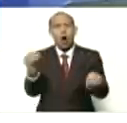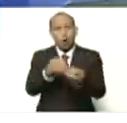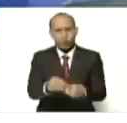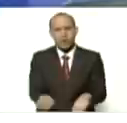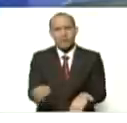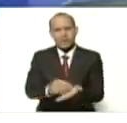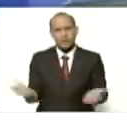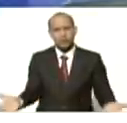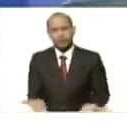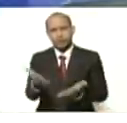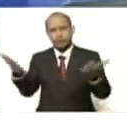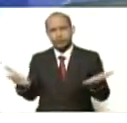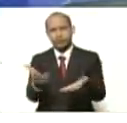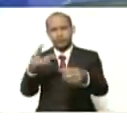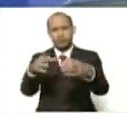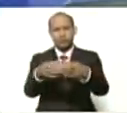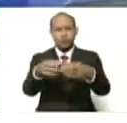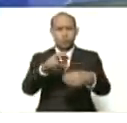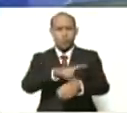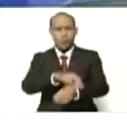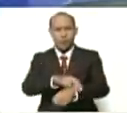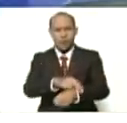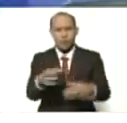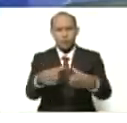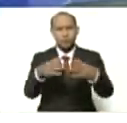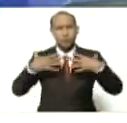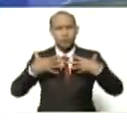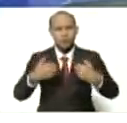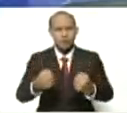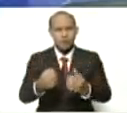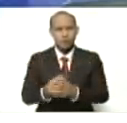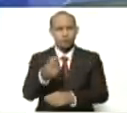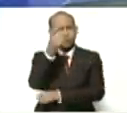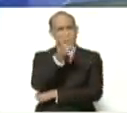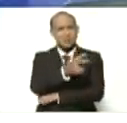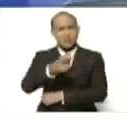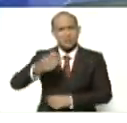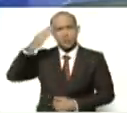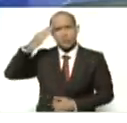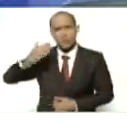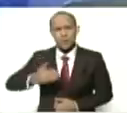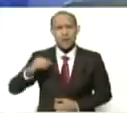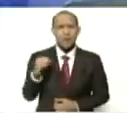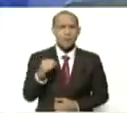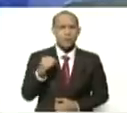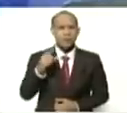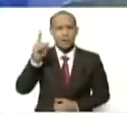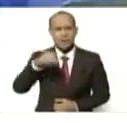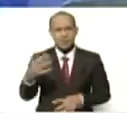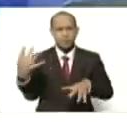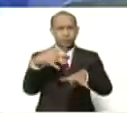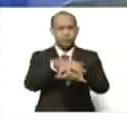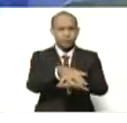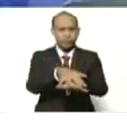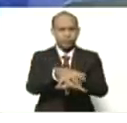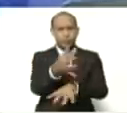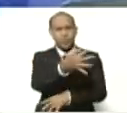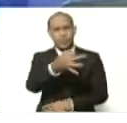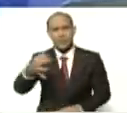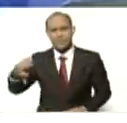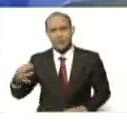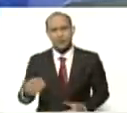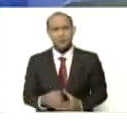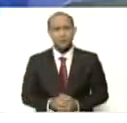médicas las brigadas sanitarias cívicos militares policiales integrales perfectas